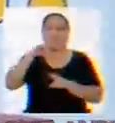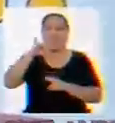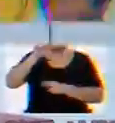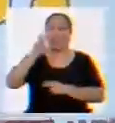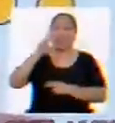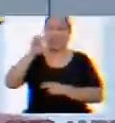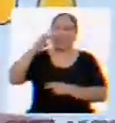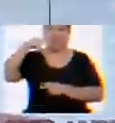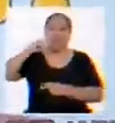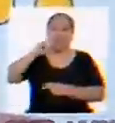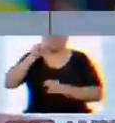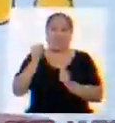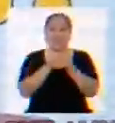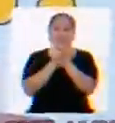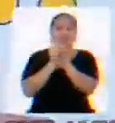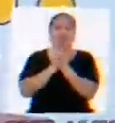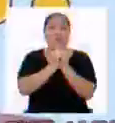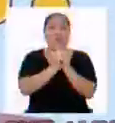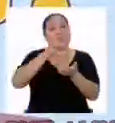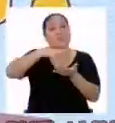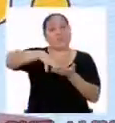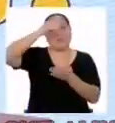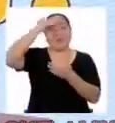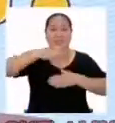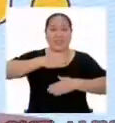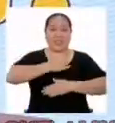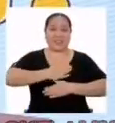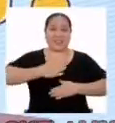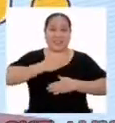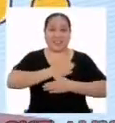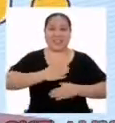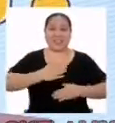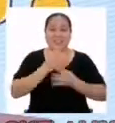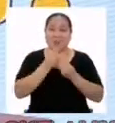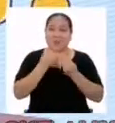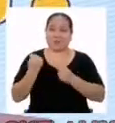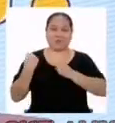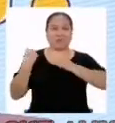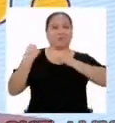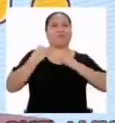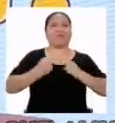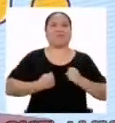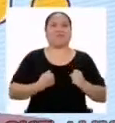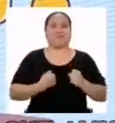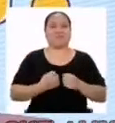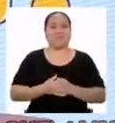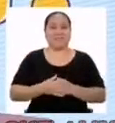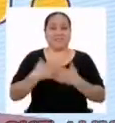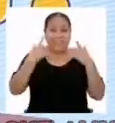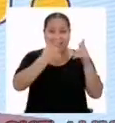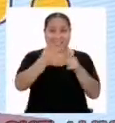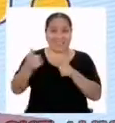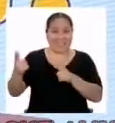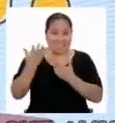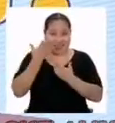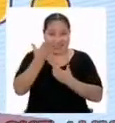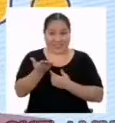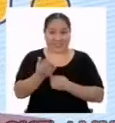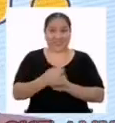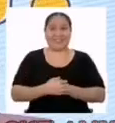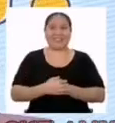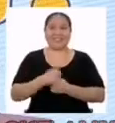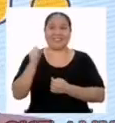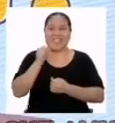y juntas y juntos vamos a aprender divirtiéndonos con mucha energía y buena vibra. ¿Ya están preparados y preparadas?